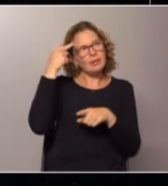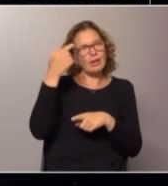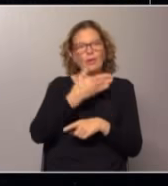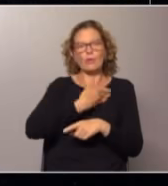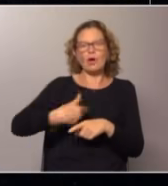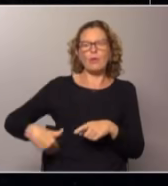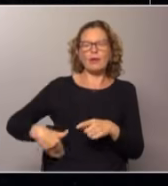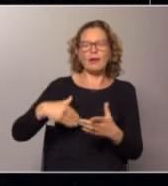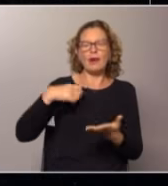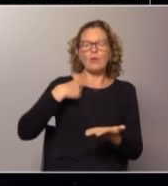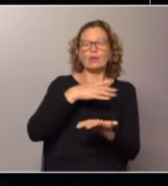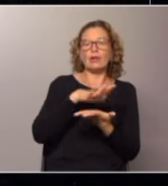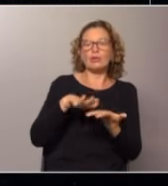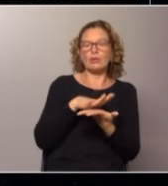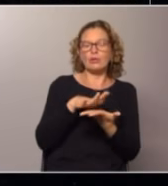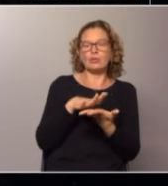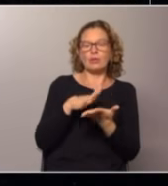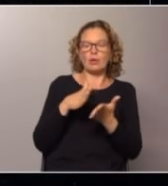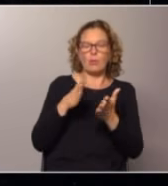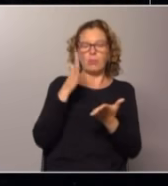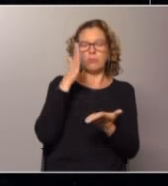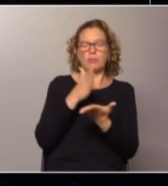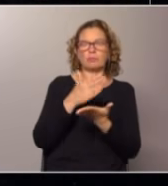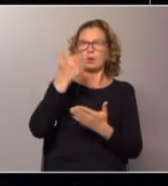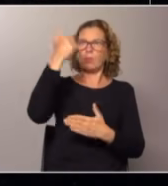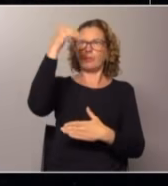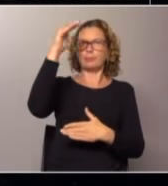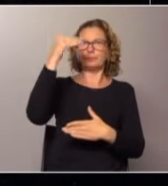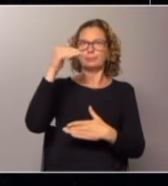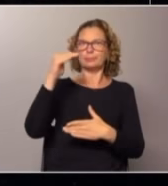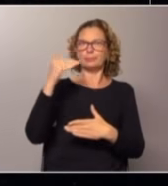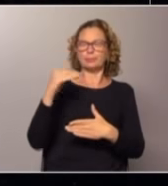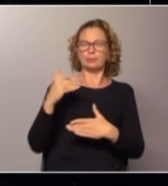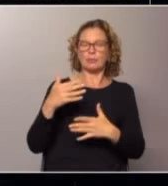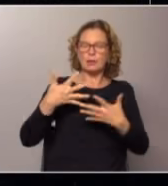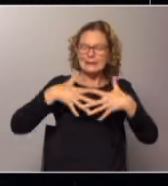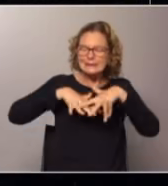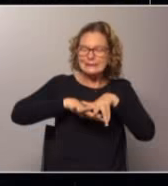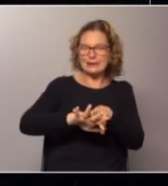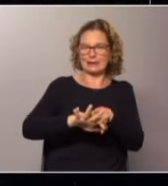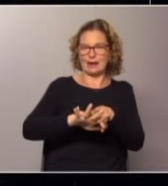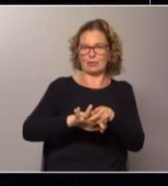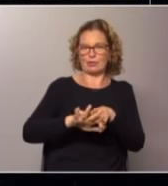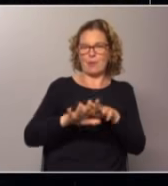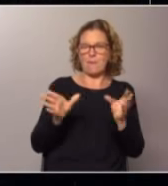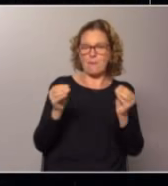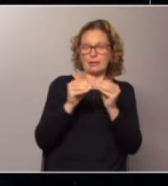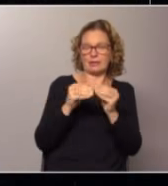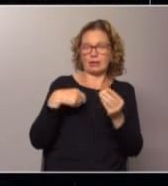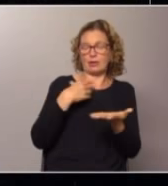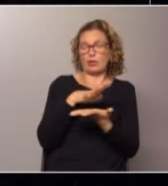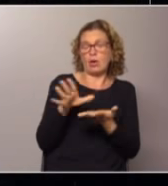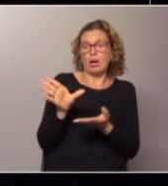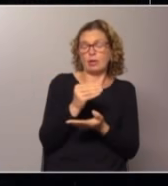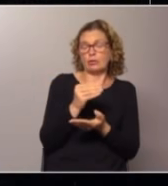sociedad - en clave vertical y jerárquica y más integrando a las propias dinámicas que hay en esa en esa sociedad a todos el